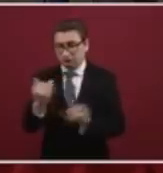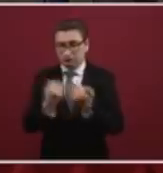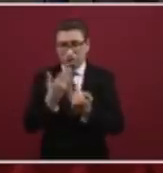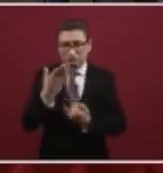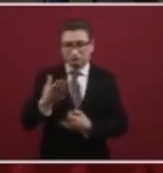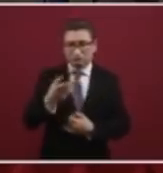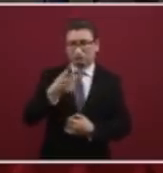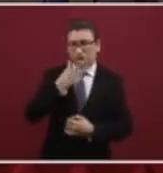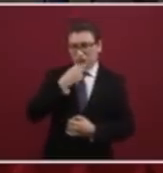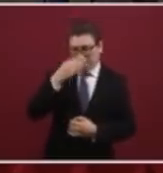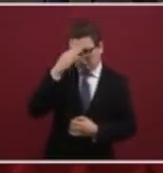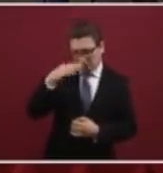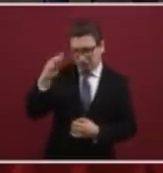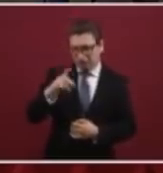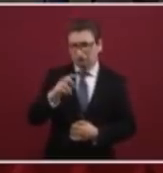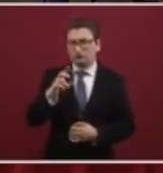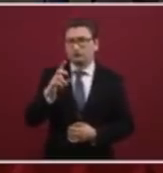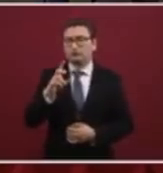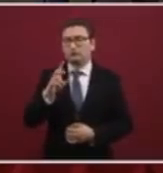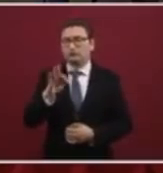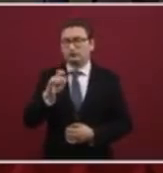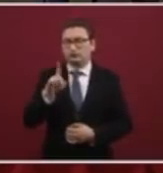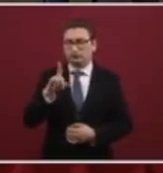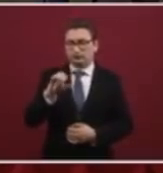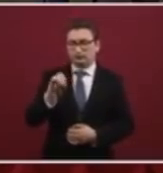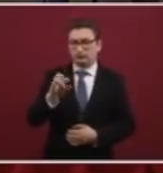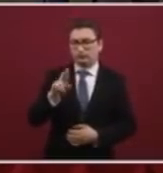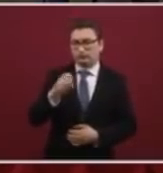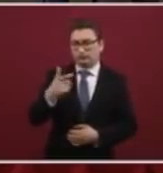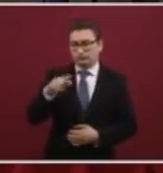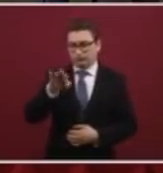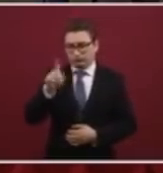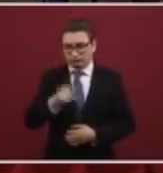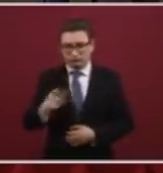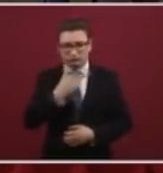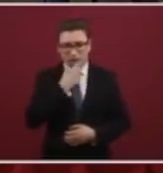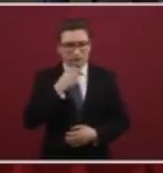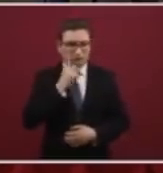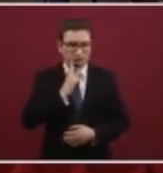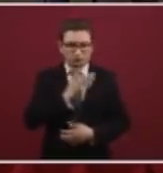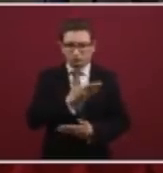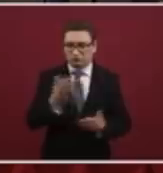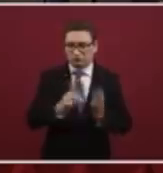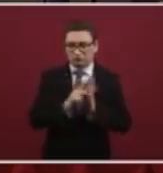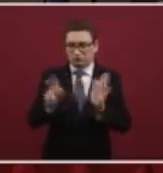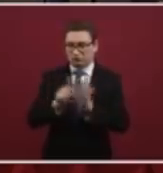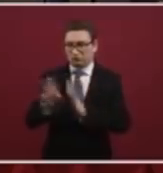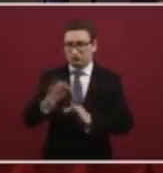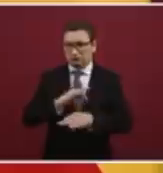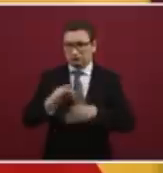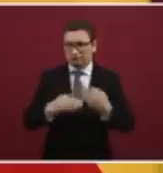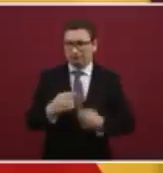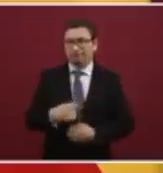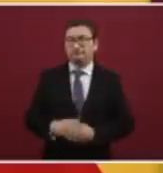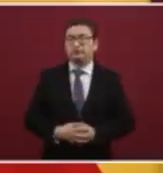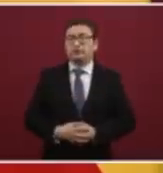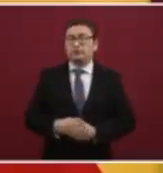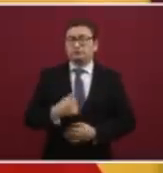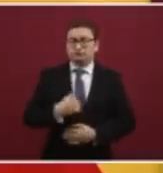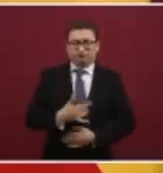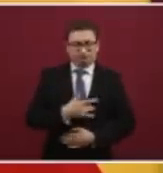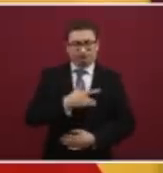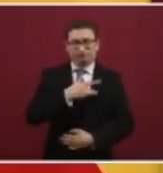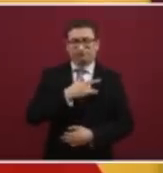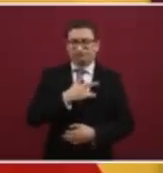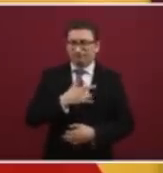rodríguez miaja señoras y señores amigos y amigas de la prensa me siento muy honrada por tener